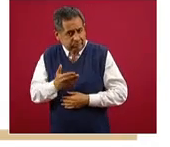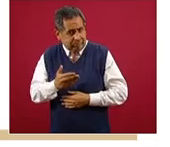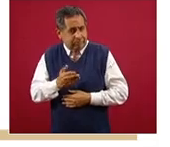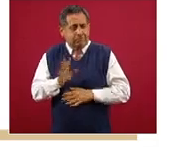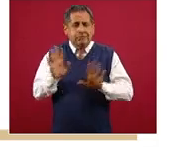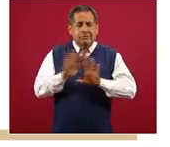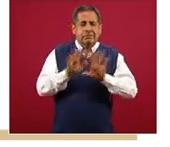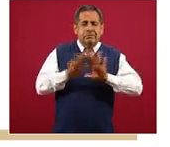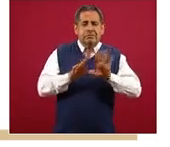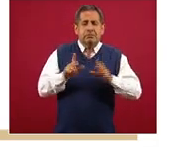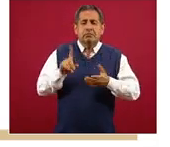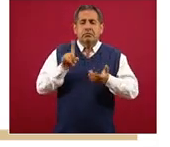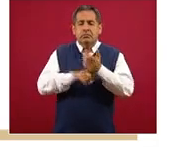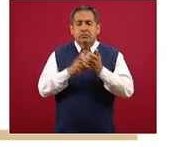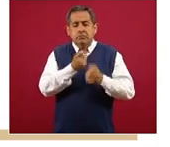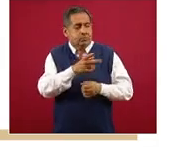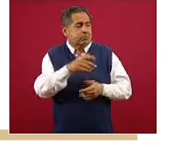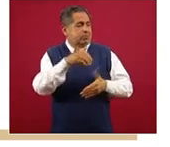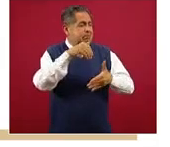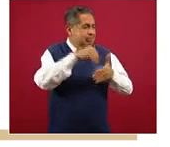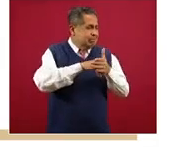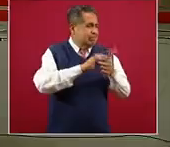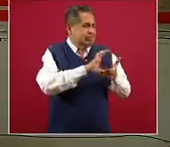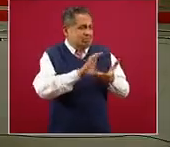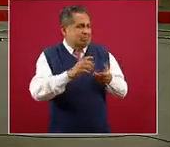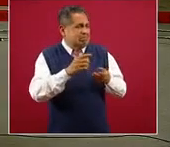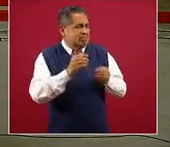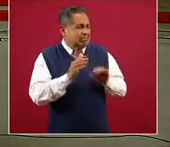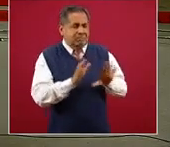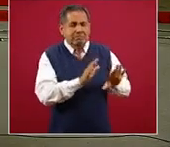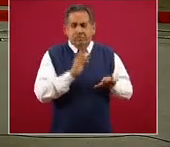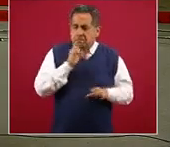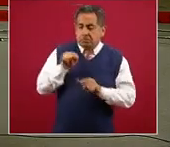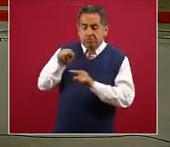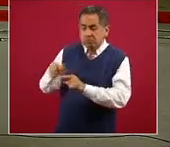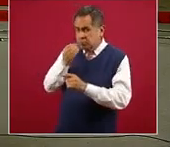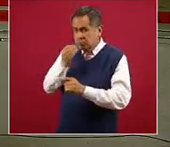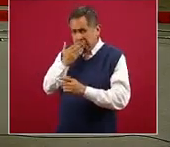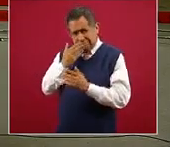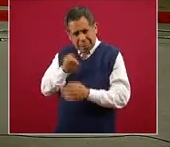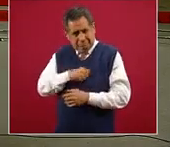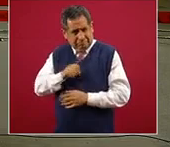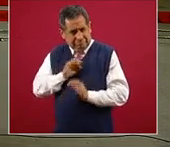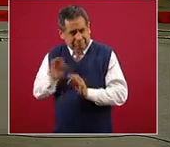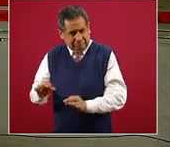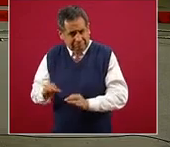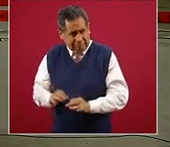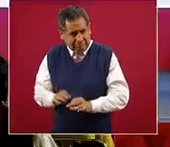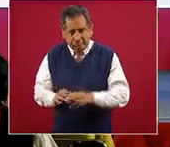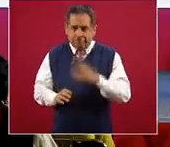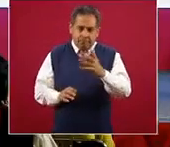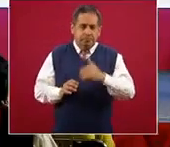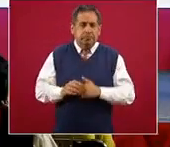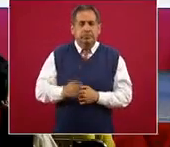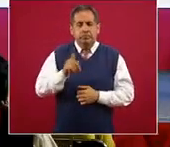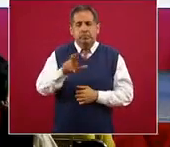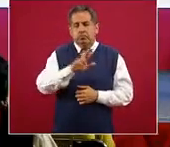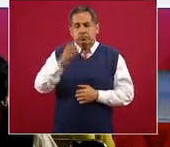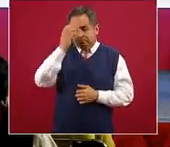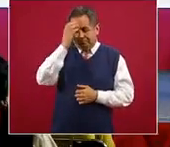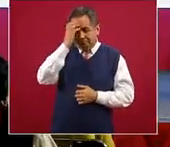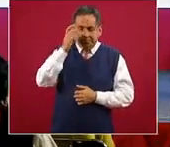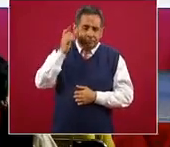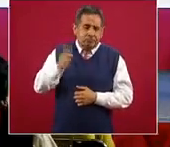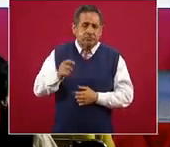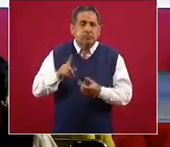saludables basadas en alimentos y bebidas ultraprocesados? Esa es la pregunta. Para responder tenemos que reconocer